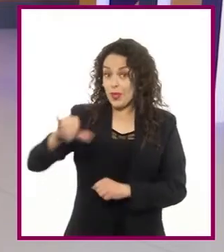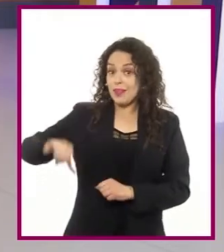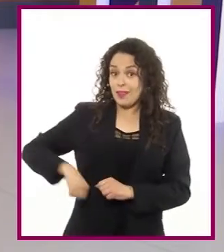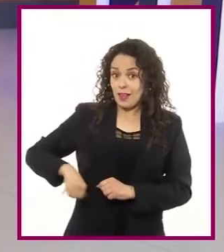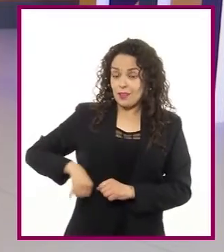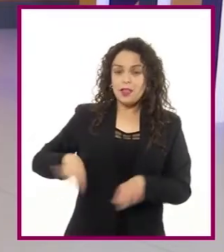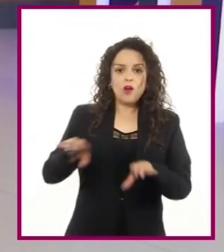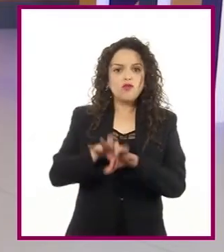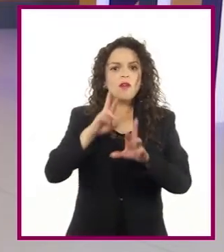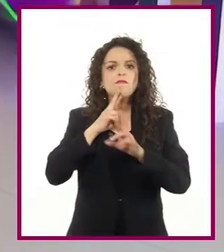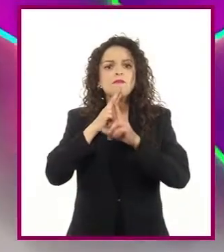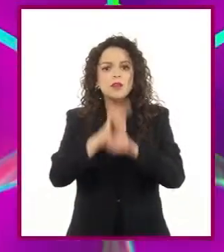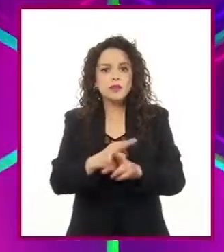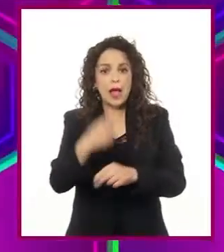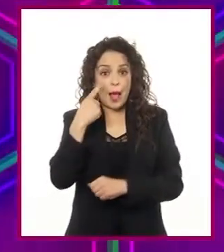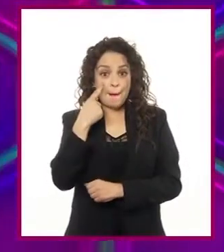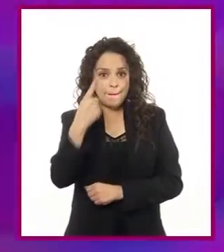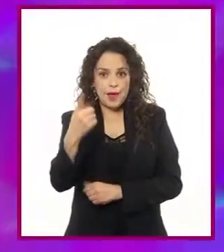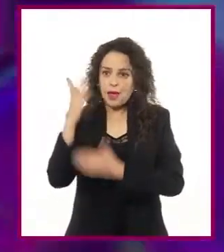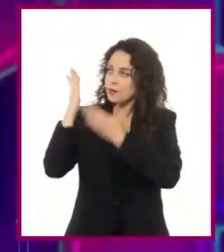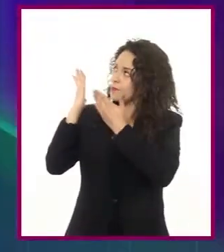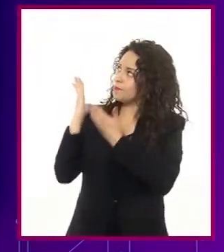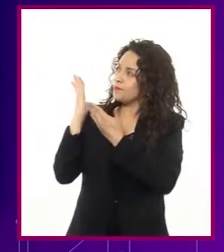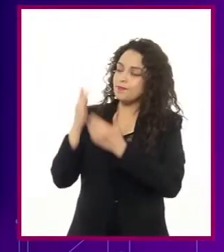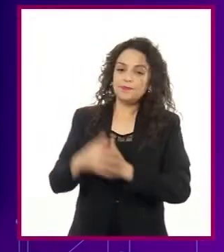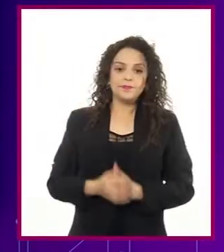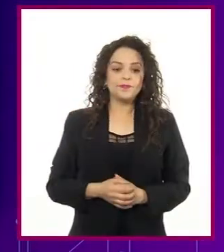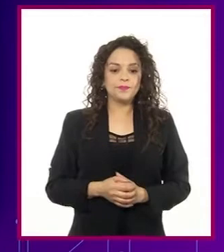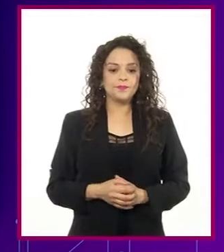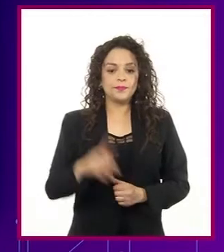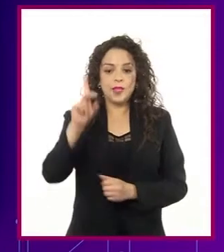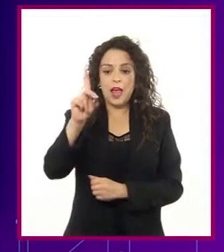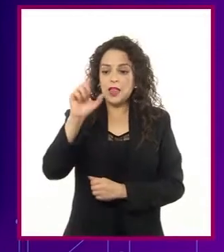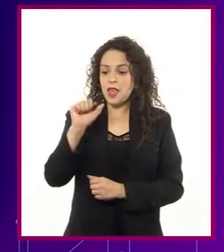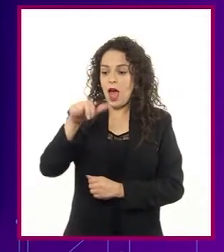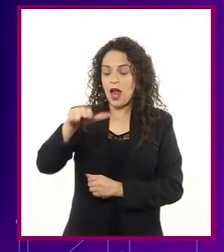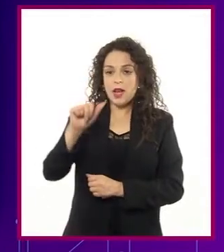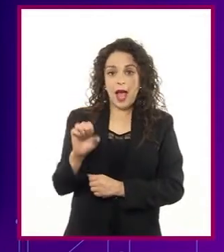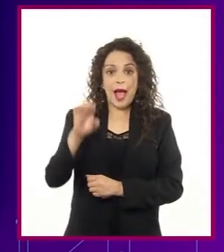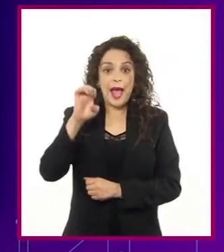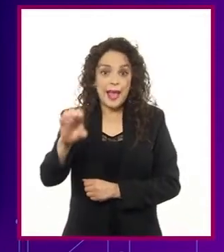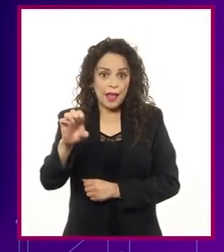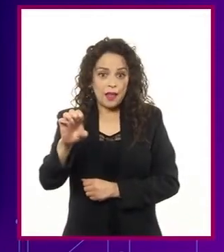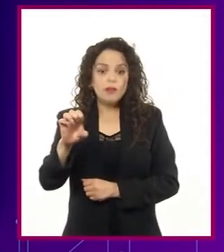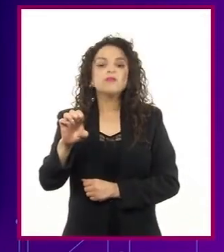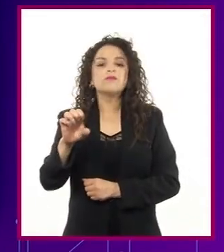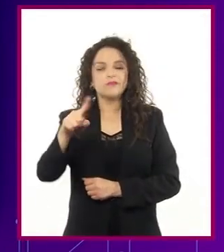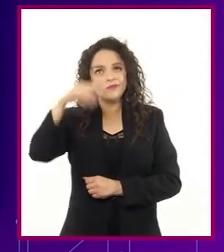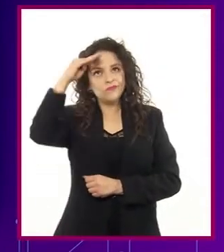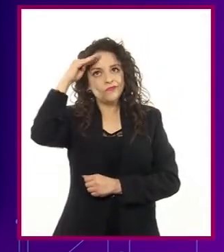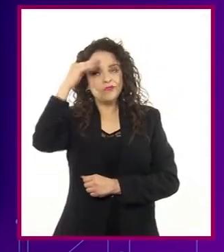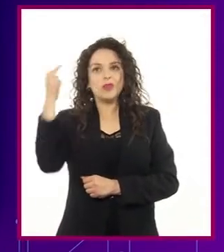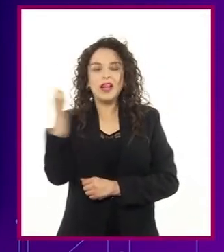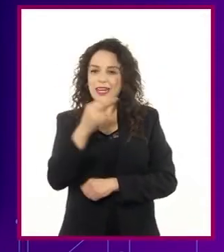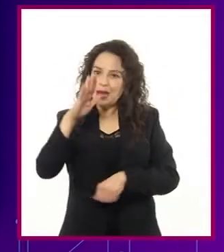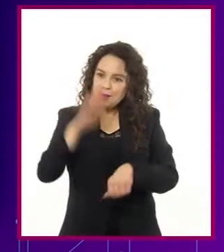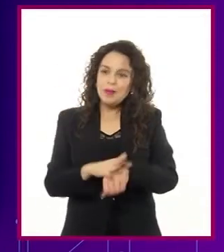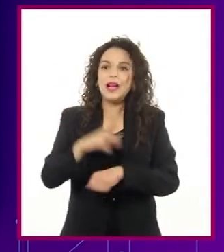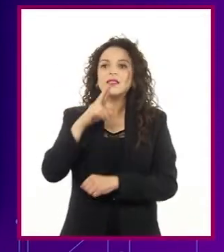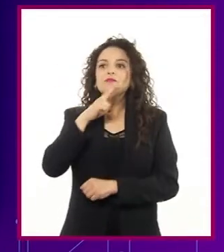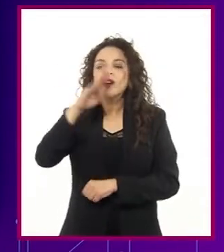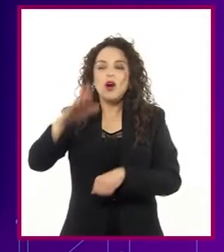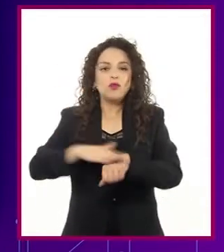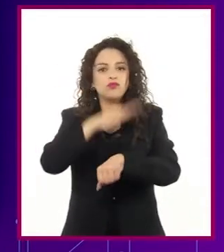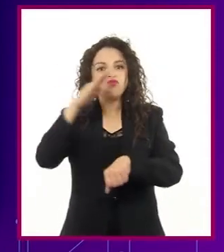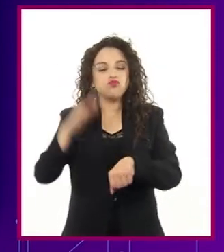responder, resolvamos la siguiente situación. Danae se ha propuesto mejorar su promedio